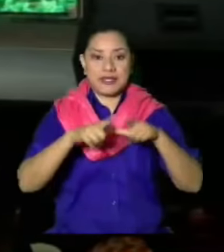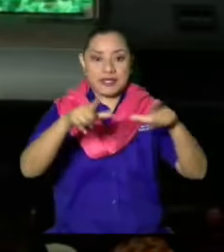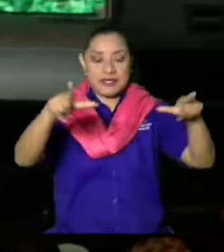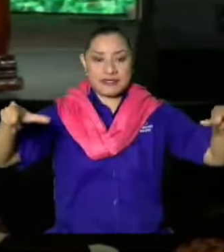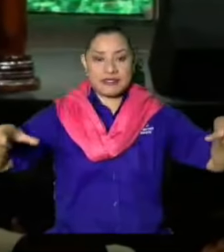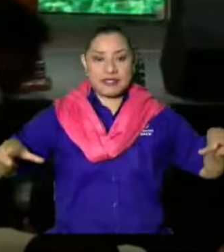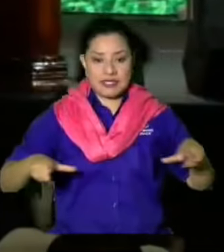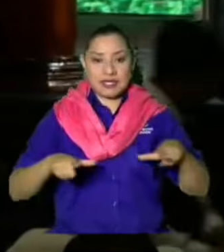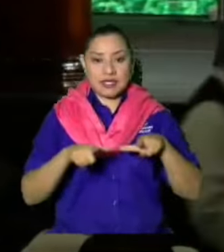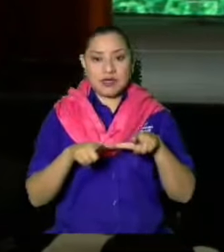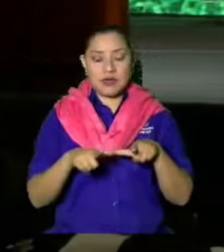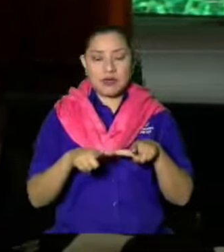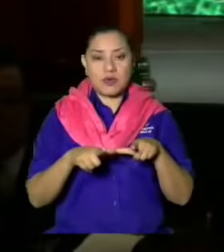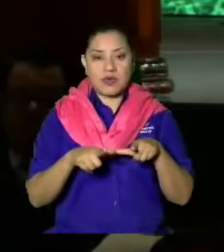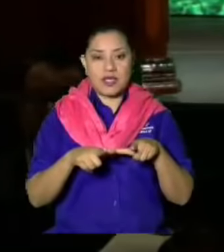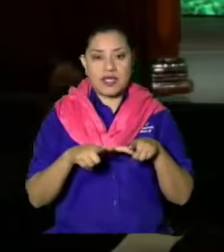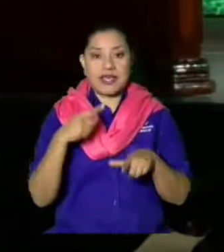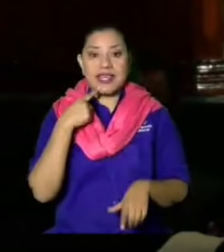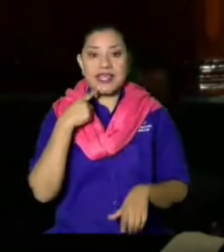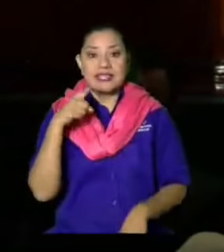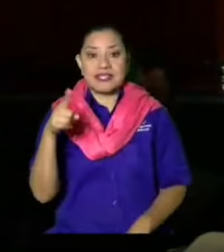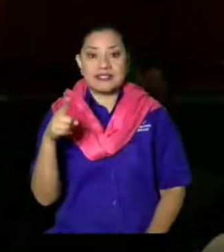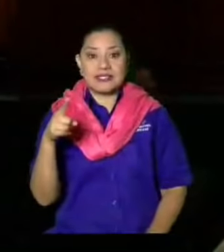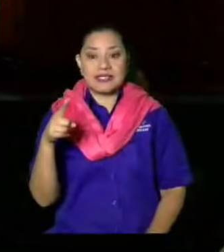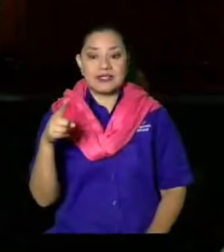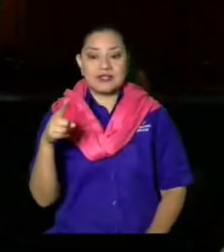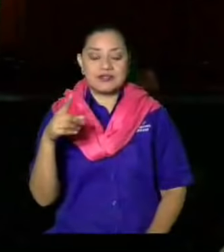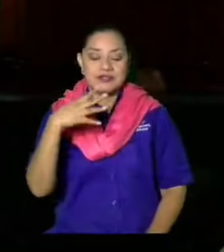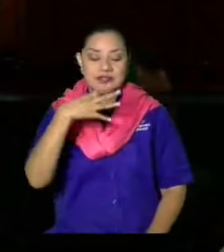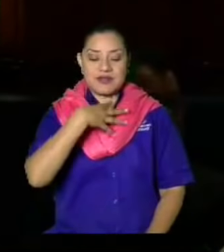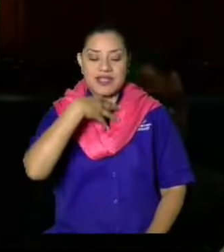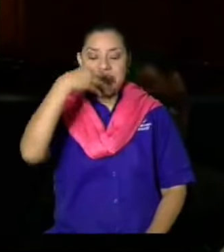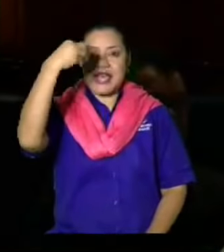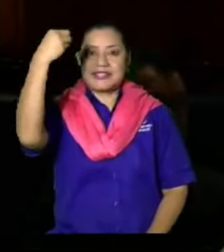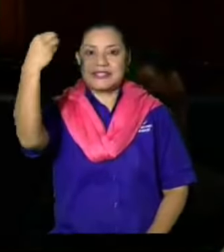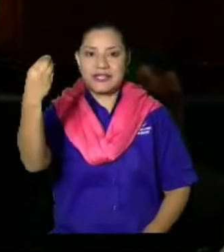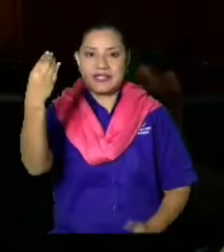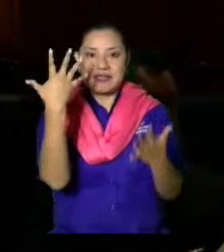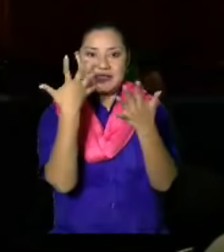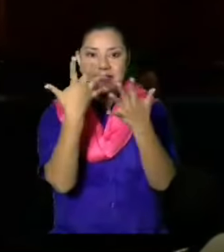una experiencia y decirles: voy a sacarte de esa cárcel,